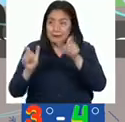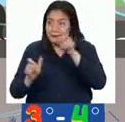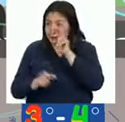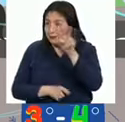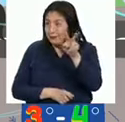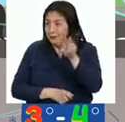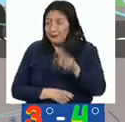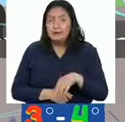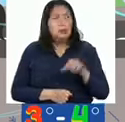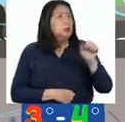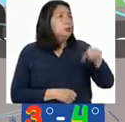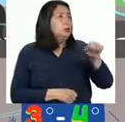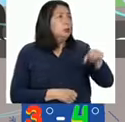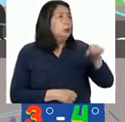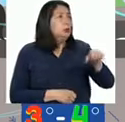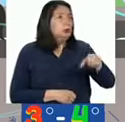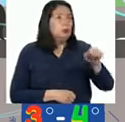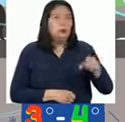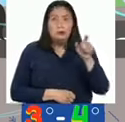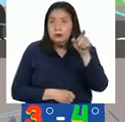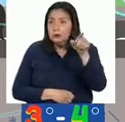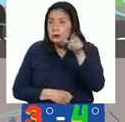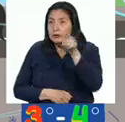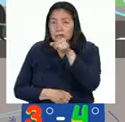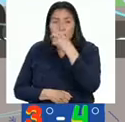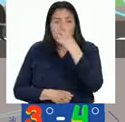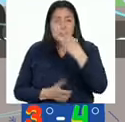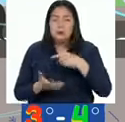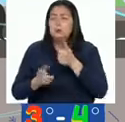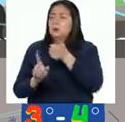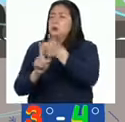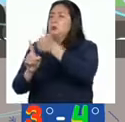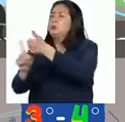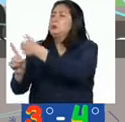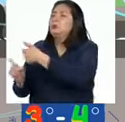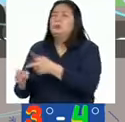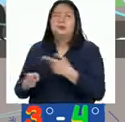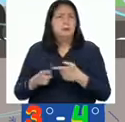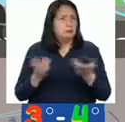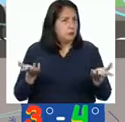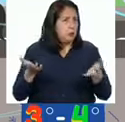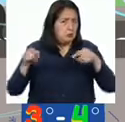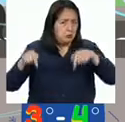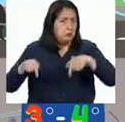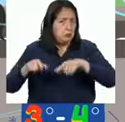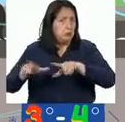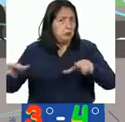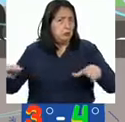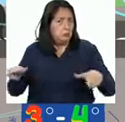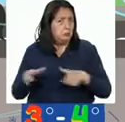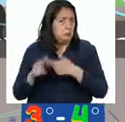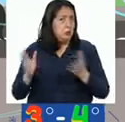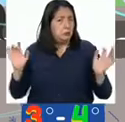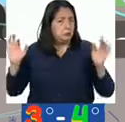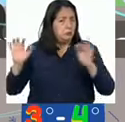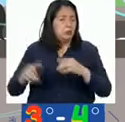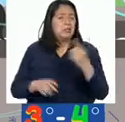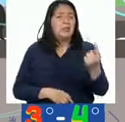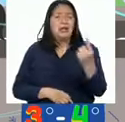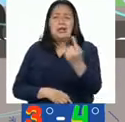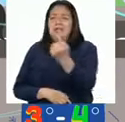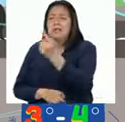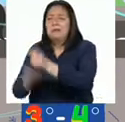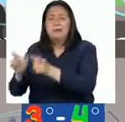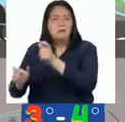Pablo? ¡Sí! Todas están haciendo sus actividades, aunque están en este espacio total. Cada una de